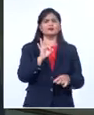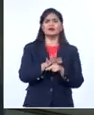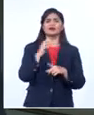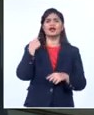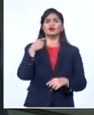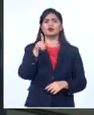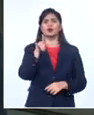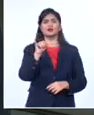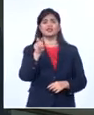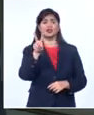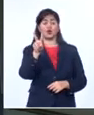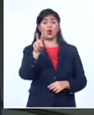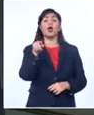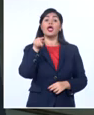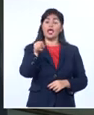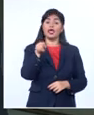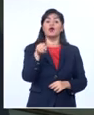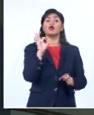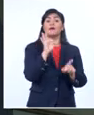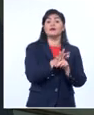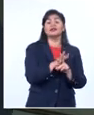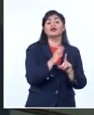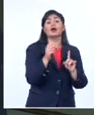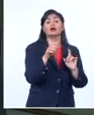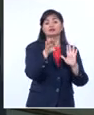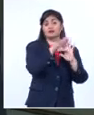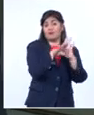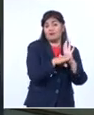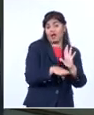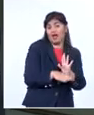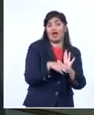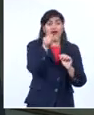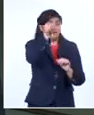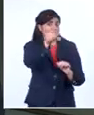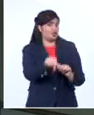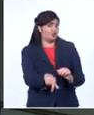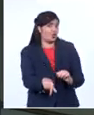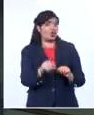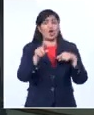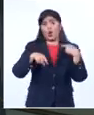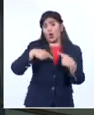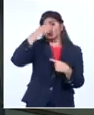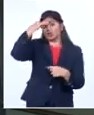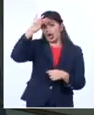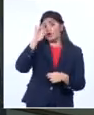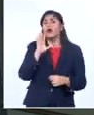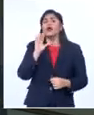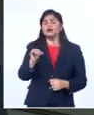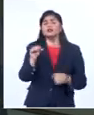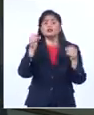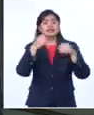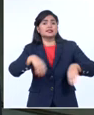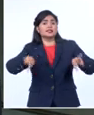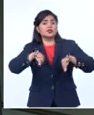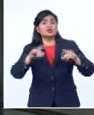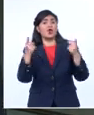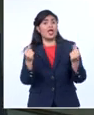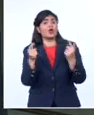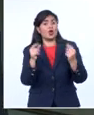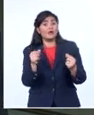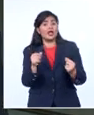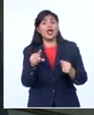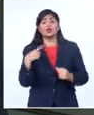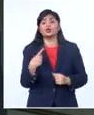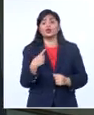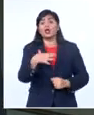primera promulgación de sus intereses públicamente por representantes del gobierno norteamericano, han dicho que van a crear en Cuba una situación económica muy lacerante, que